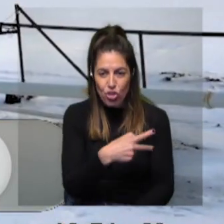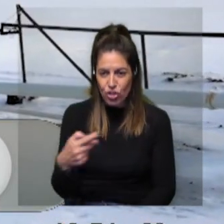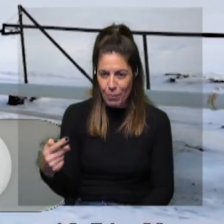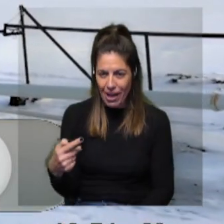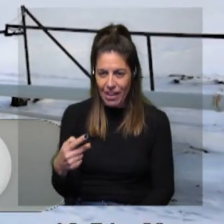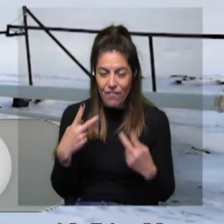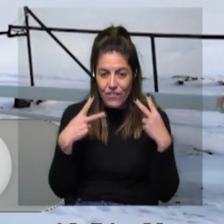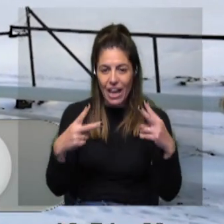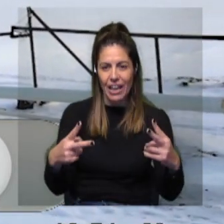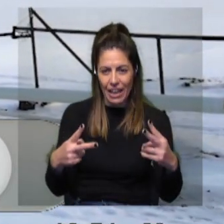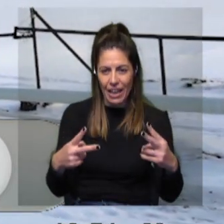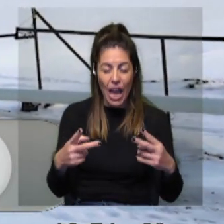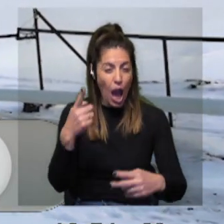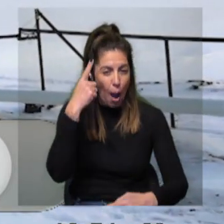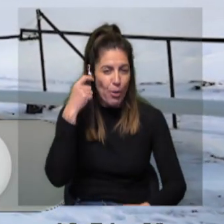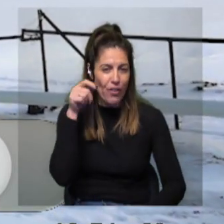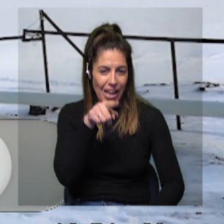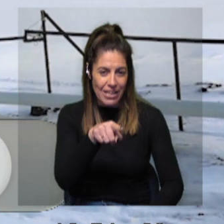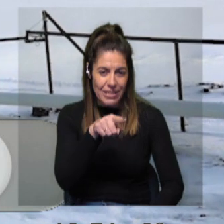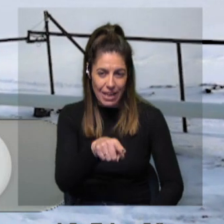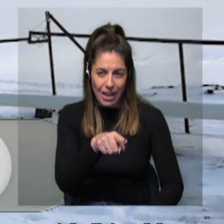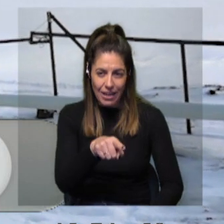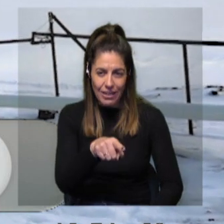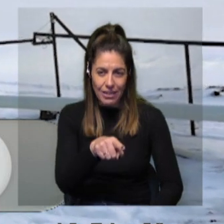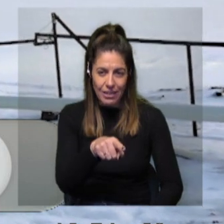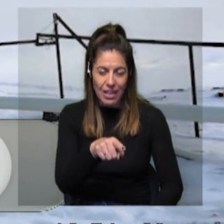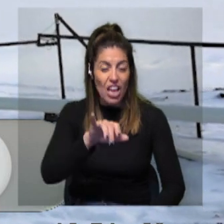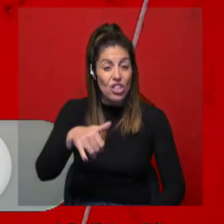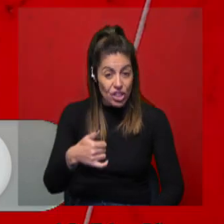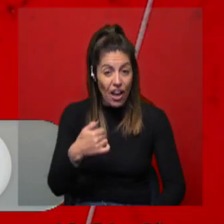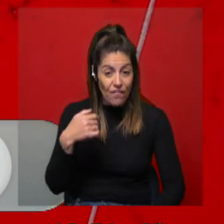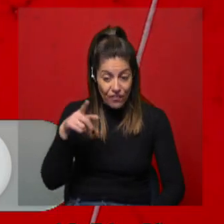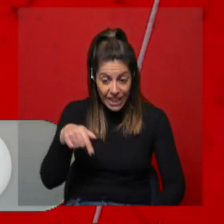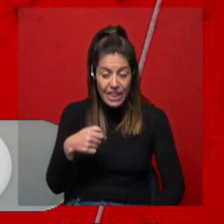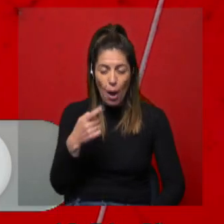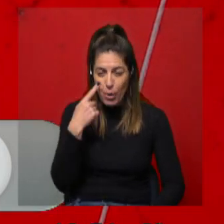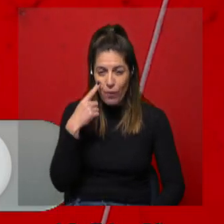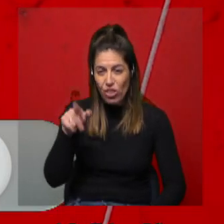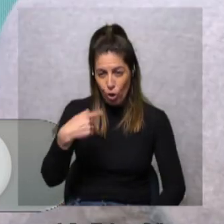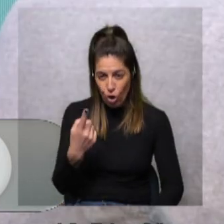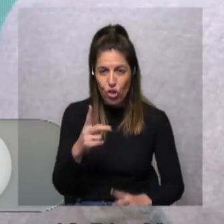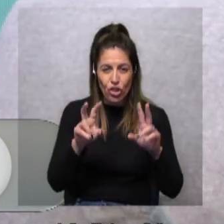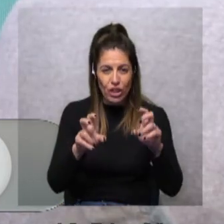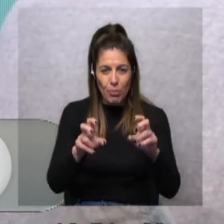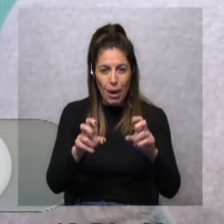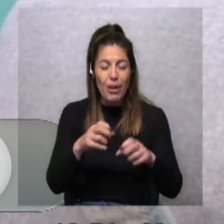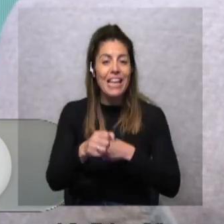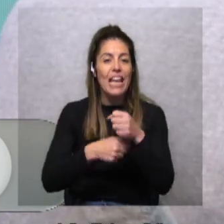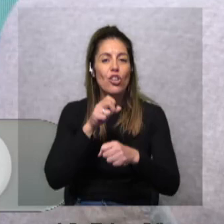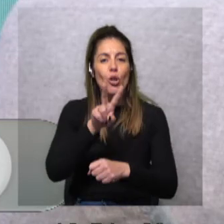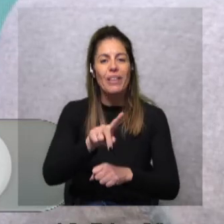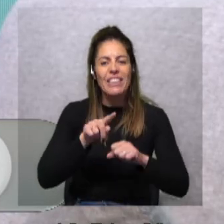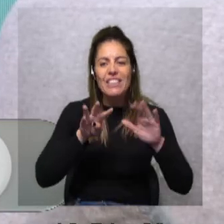sea, viajé a experimentar allá. Ya venía experimentando con otras cosas, pero también en 2019 había mucho